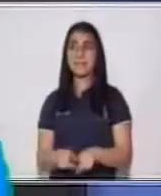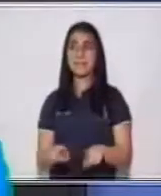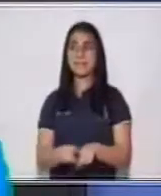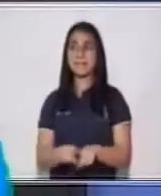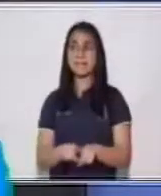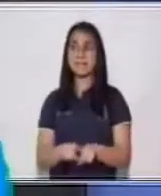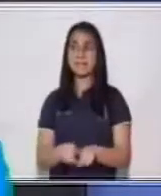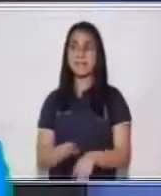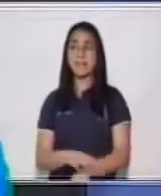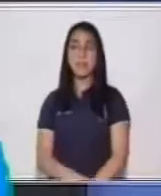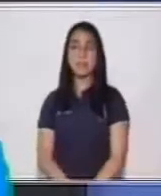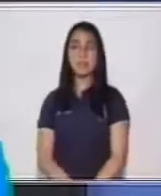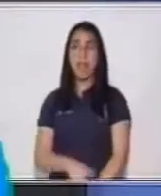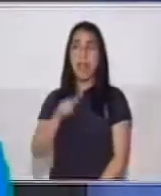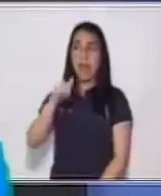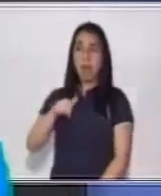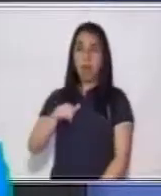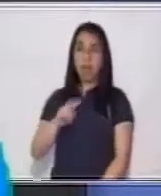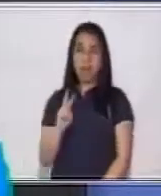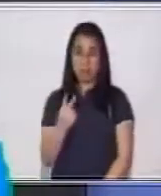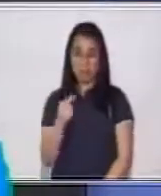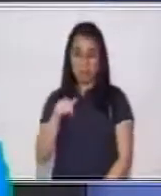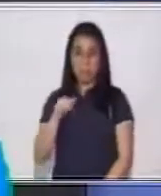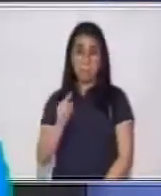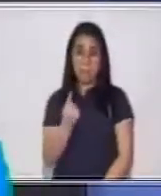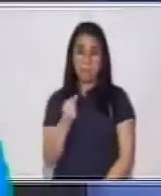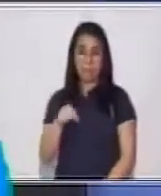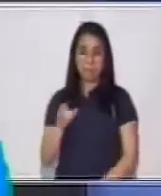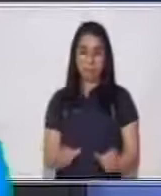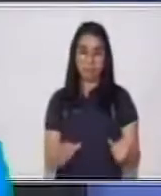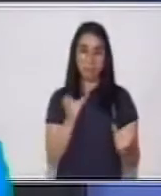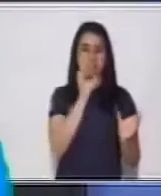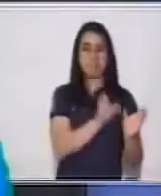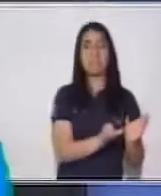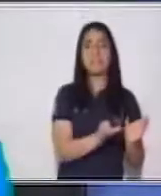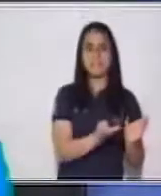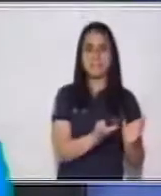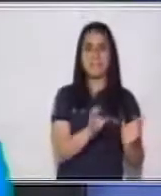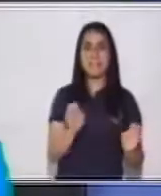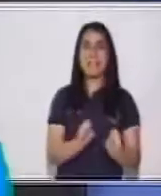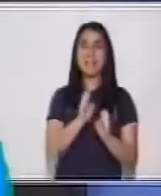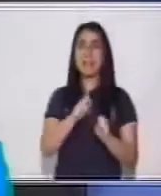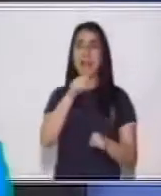igual a, nos quedan los números del otro lado,